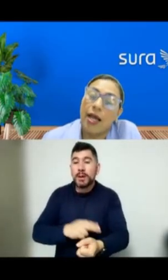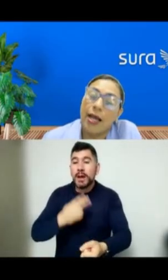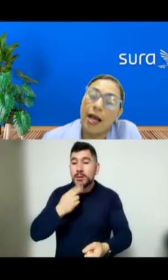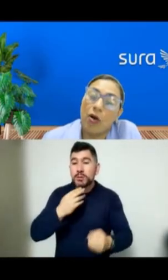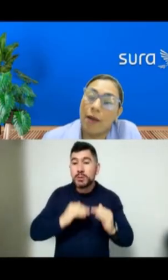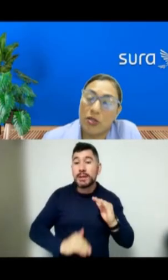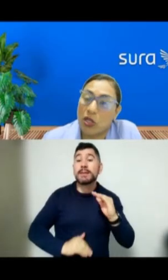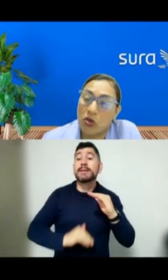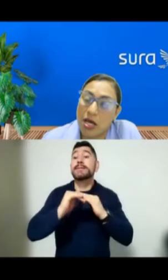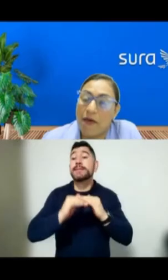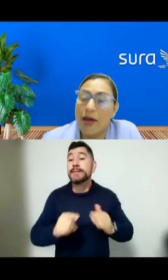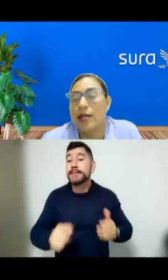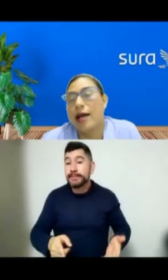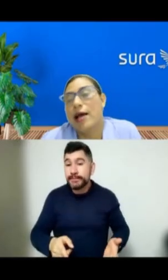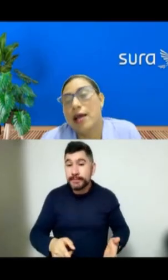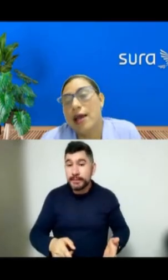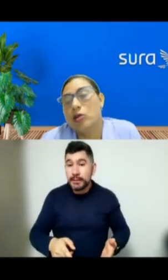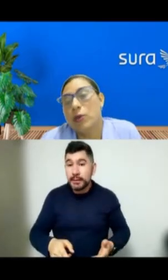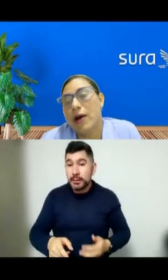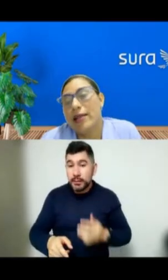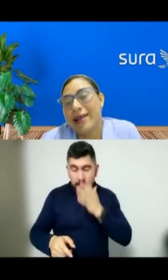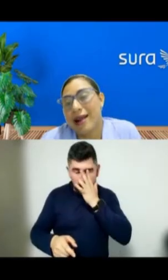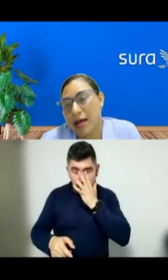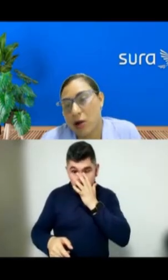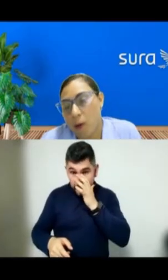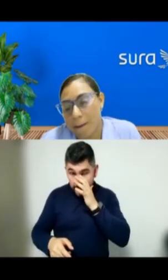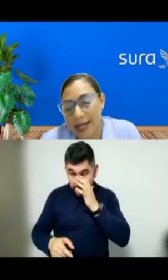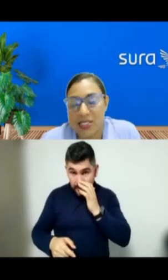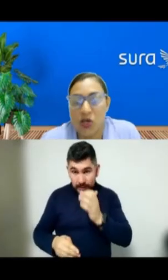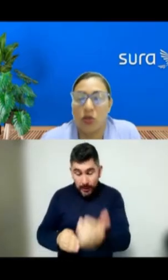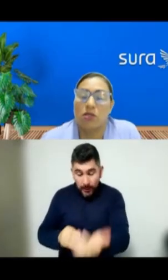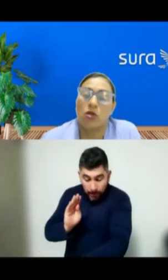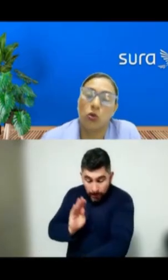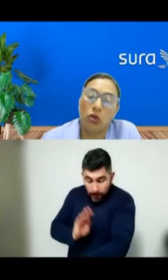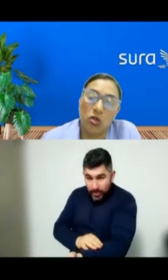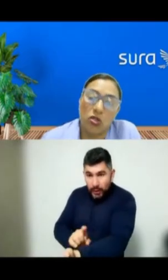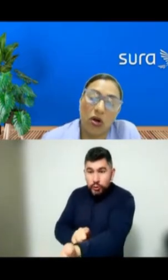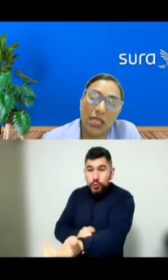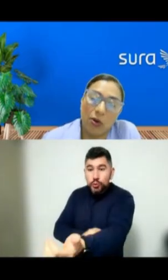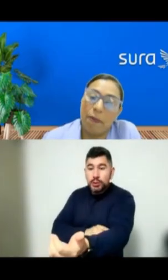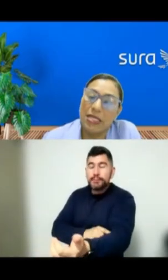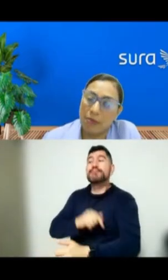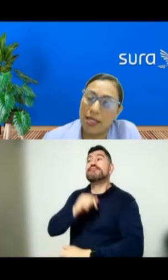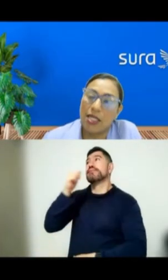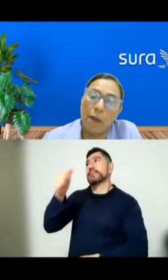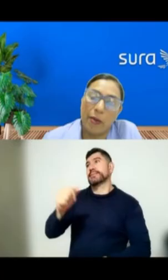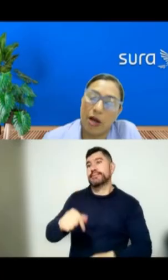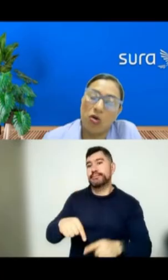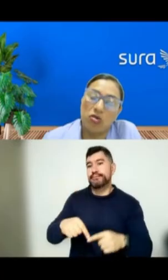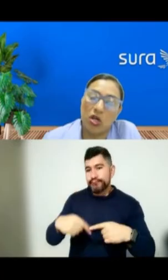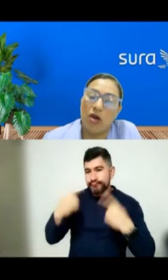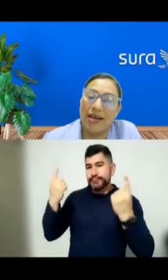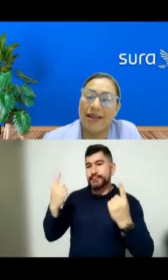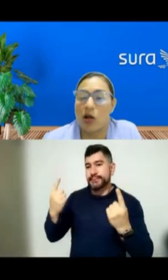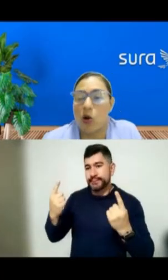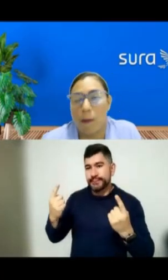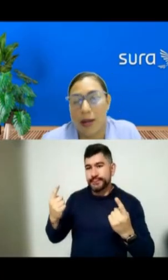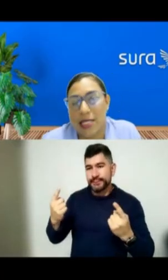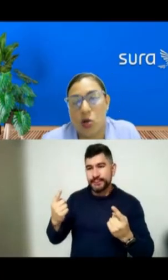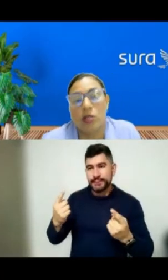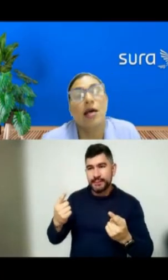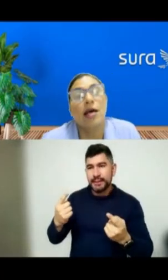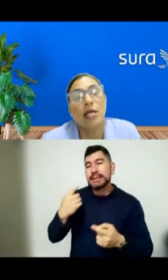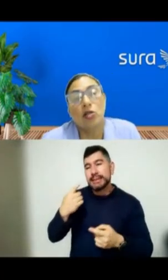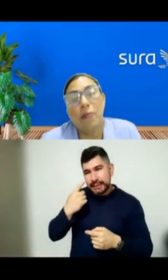azúcar, aunque la persona no sea diabética, y esto me va a generar más complicaciones. Y uno de los objetivos principales de los primeros auxilios es evitar